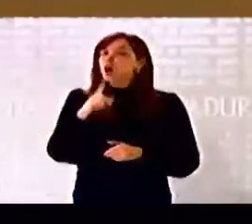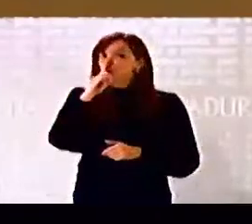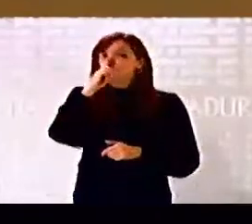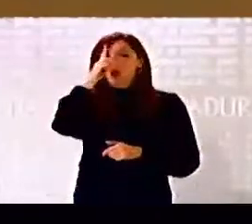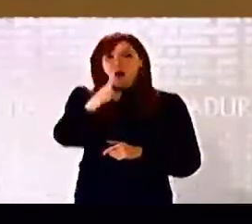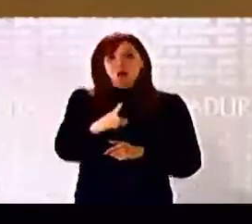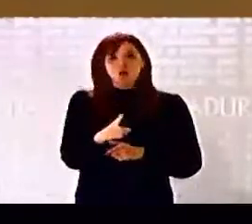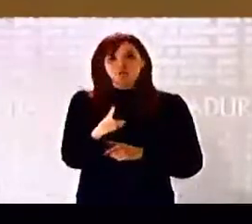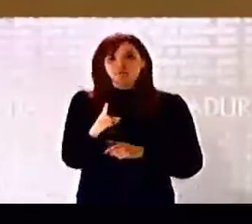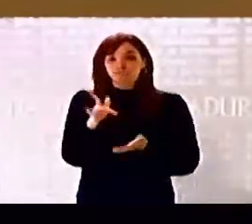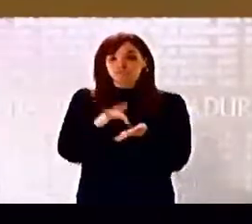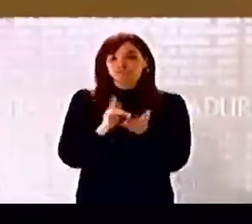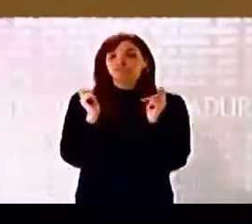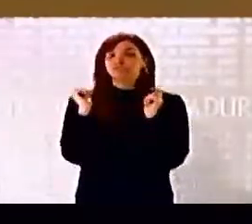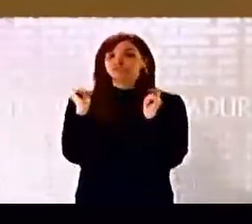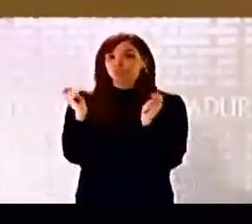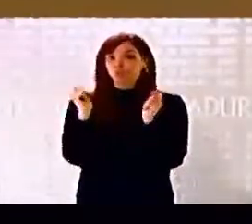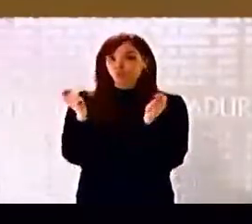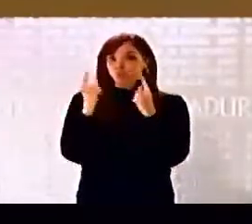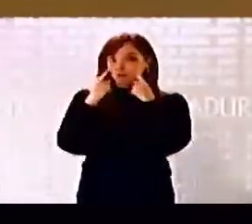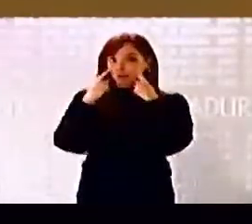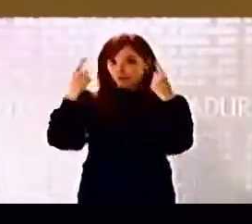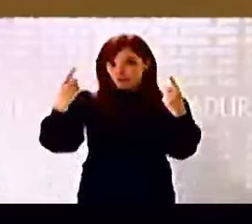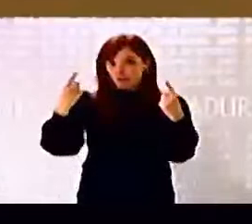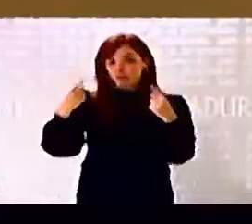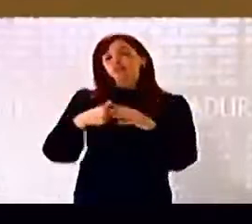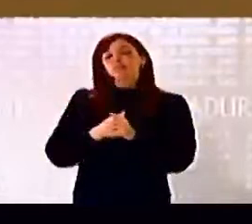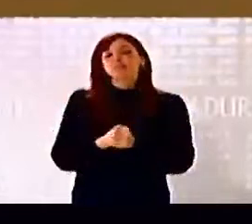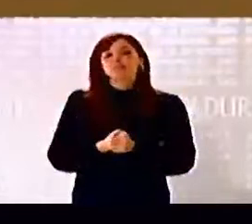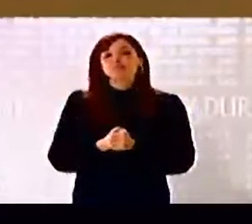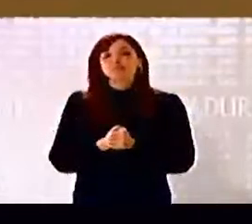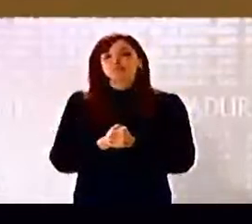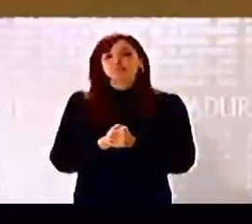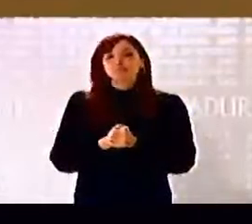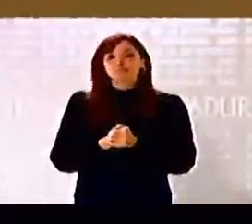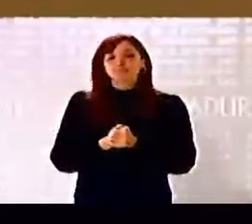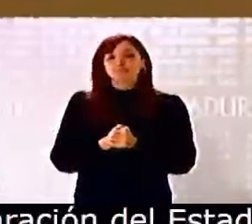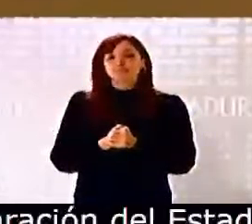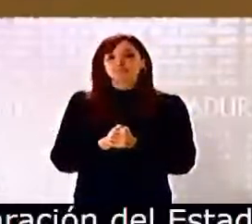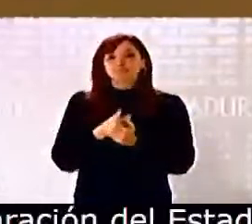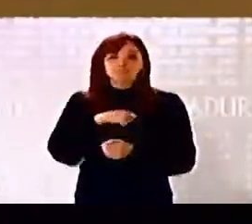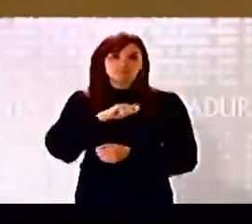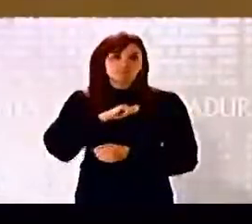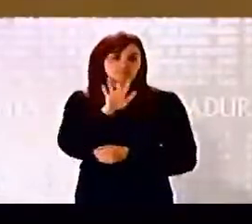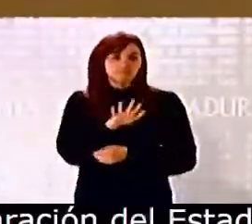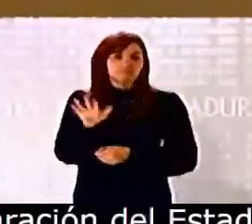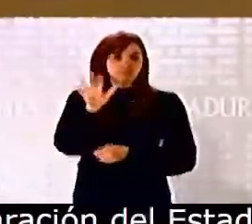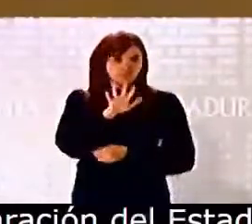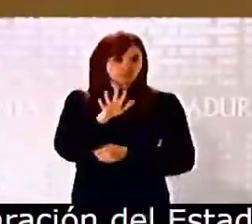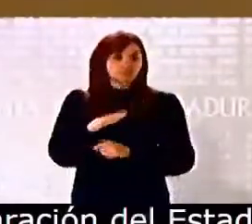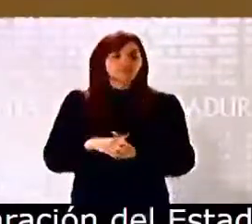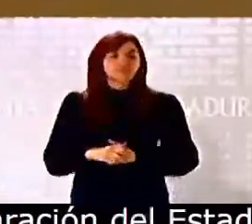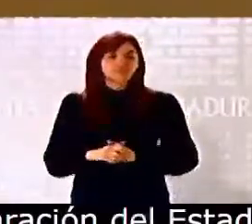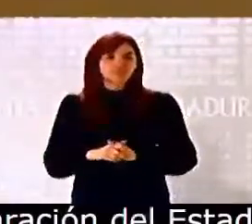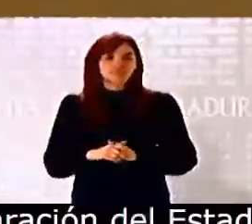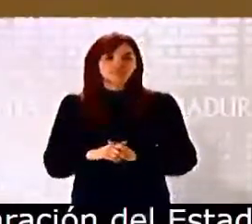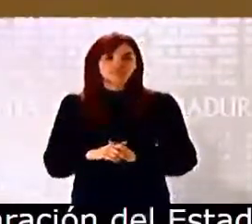de la declaración del estado de alarma en nuestro país.